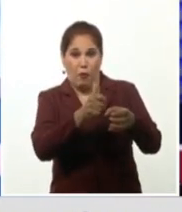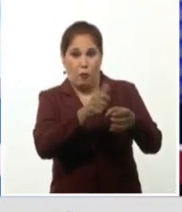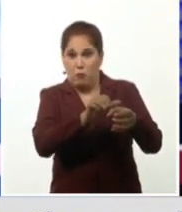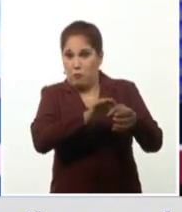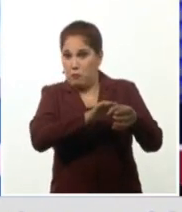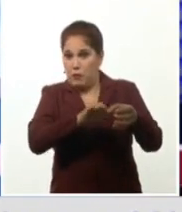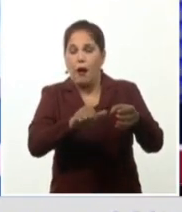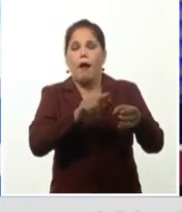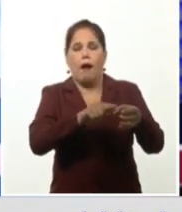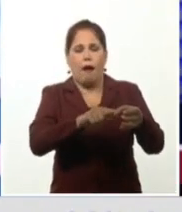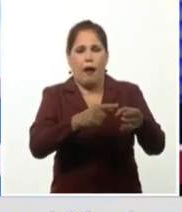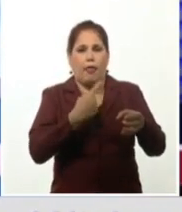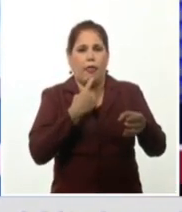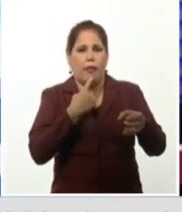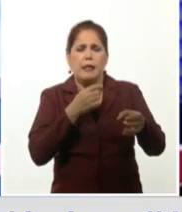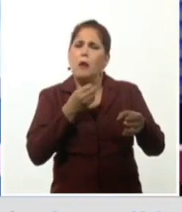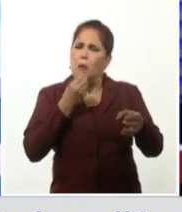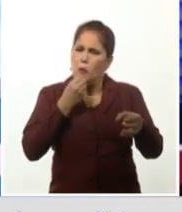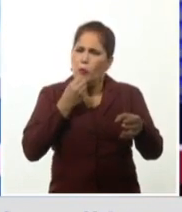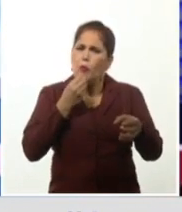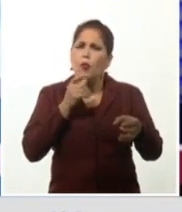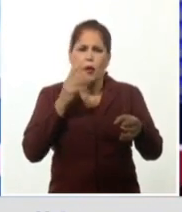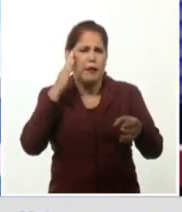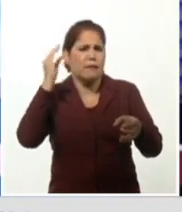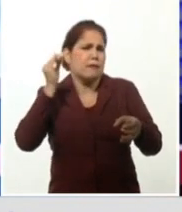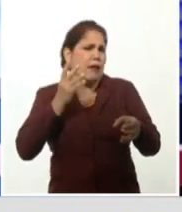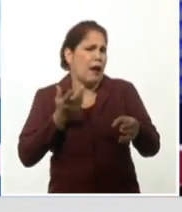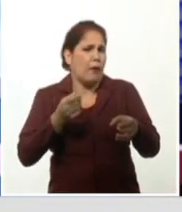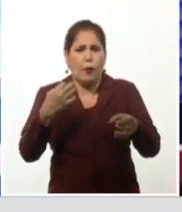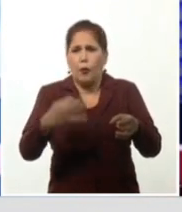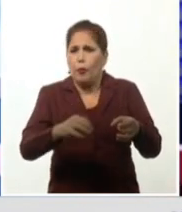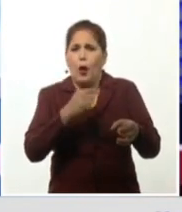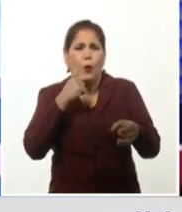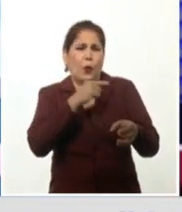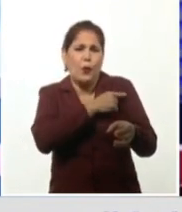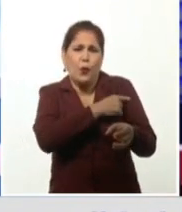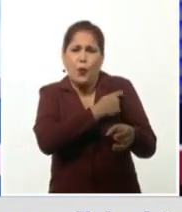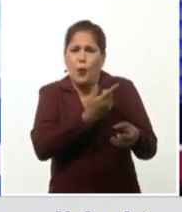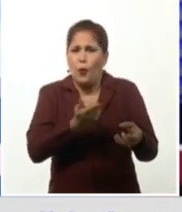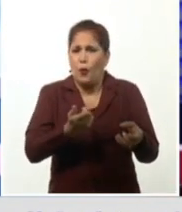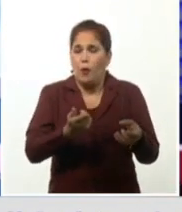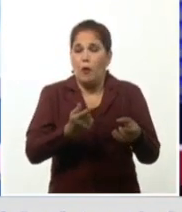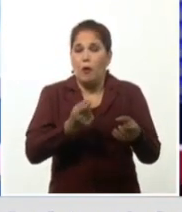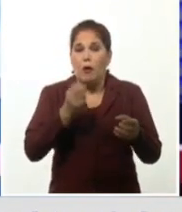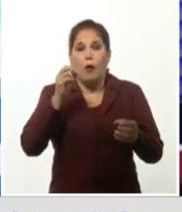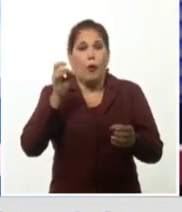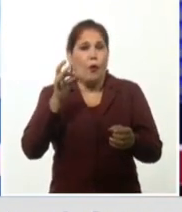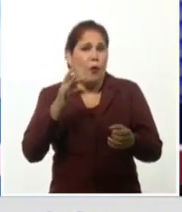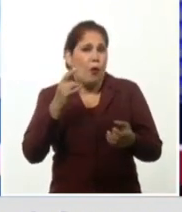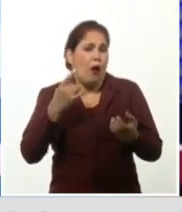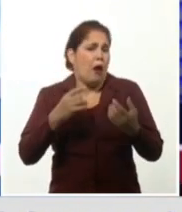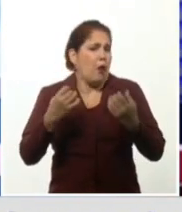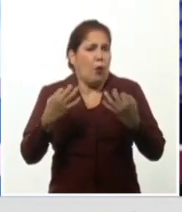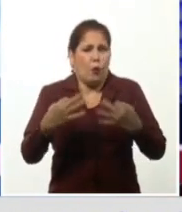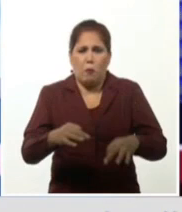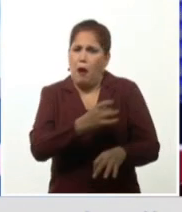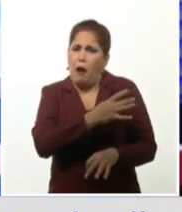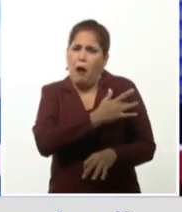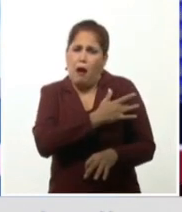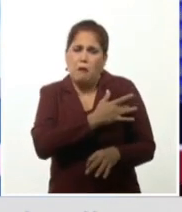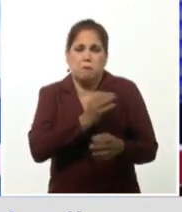que muchos son esperados por este tipo de producto, como son los eventos que ocurren a nivel del sitio de inyección, en el brazo,